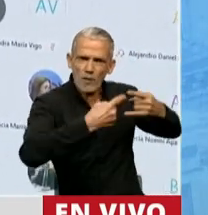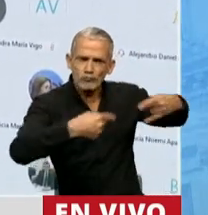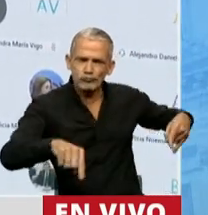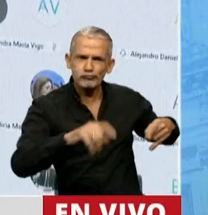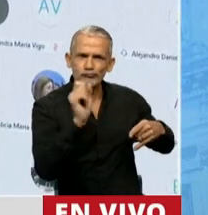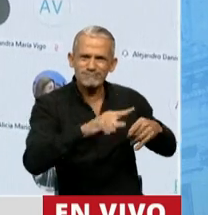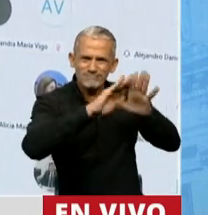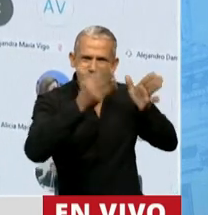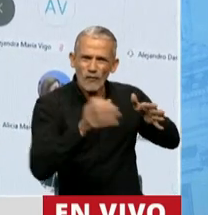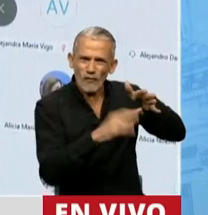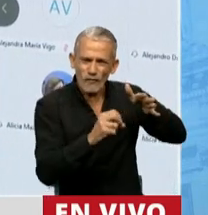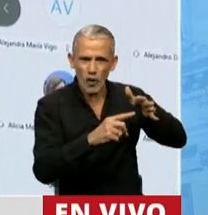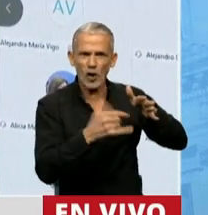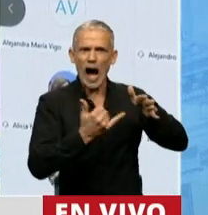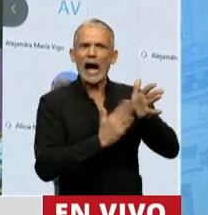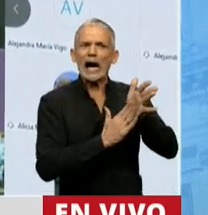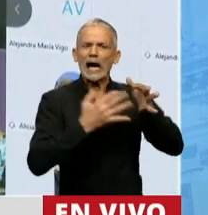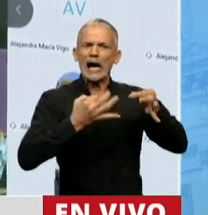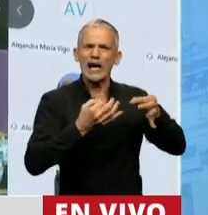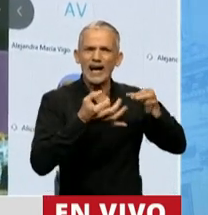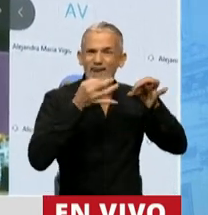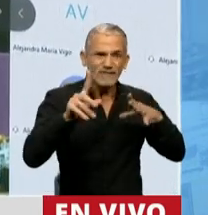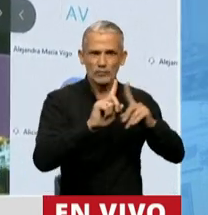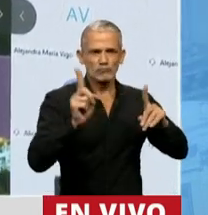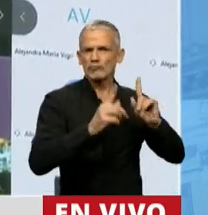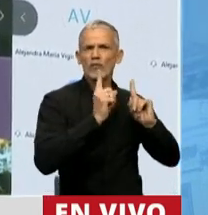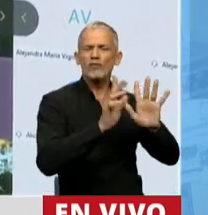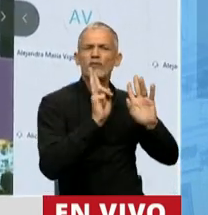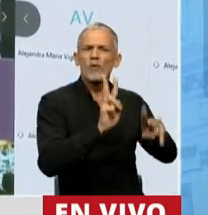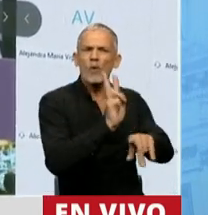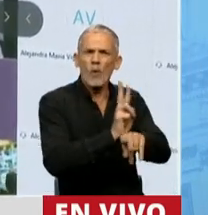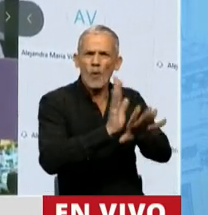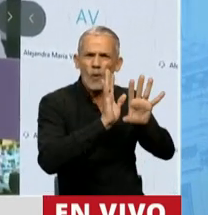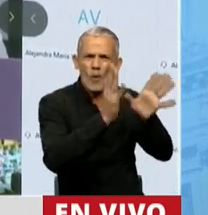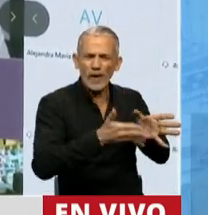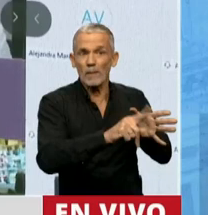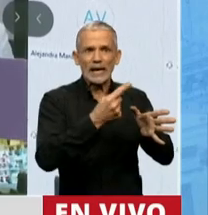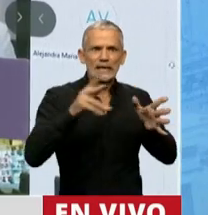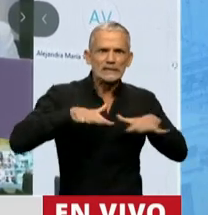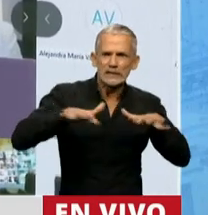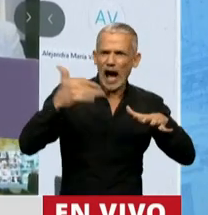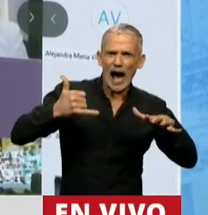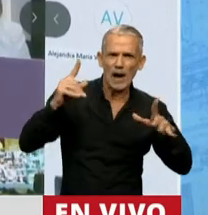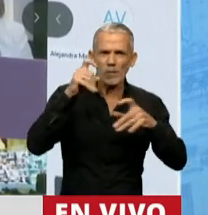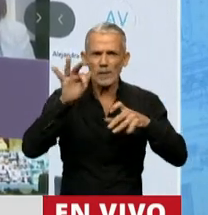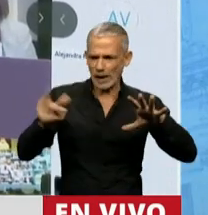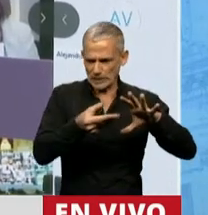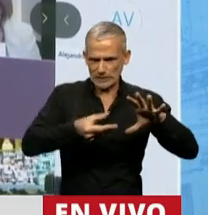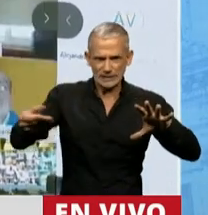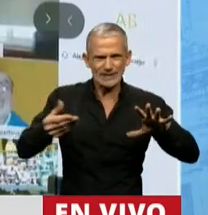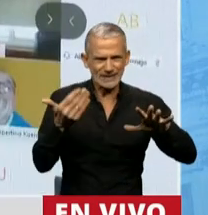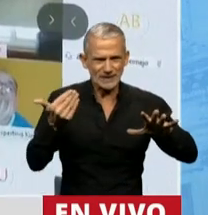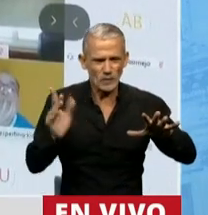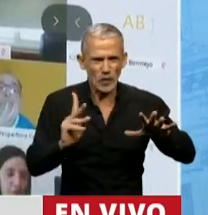que entendemos debe ser un garante permanente para las situaciones fundamentales que puedan producirse en el